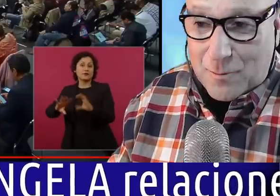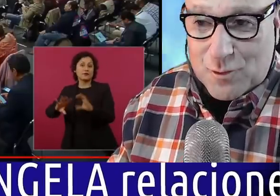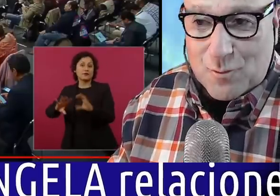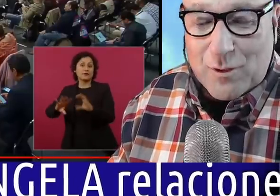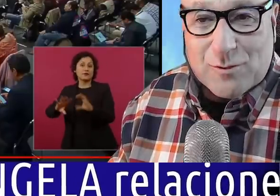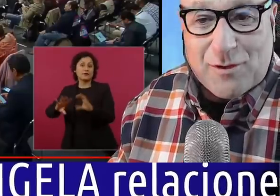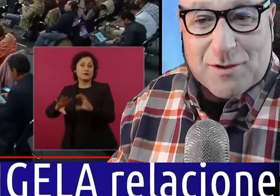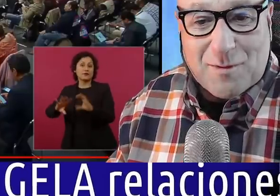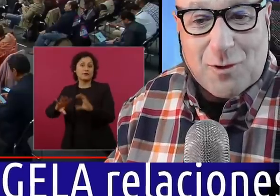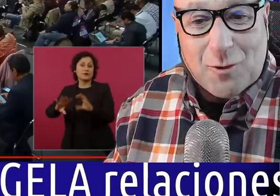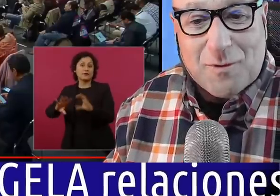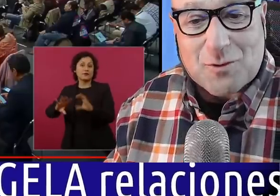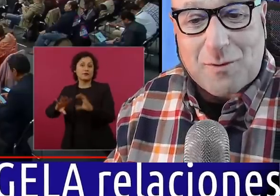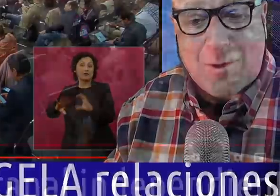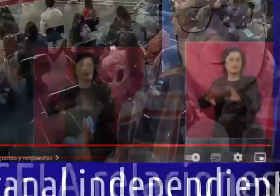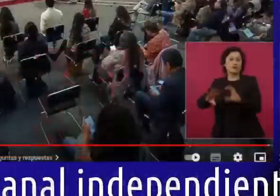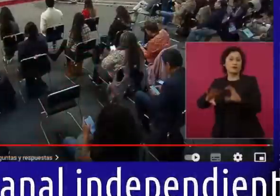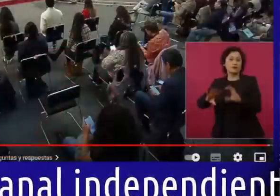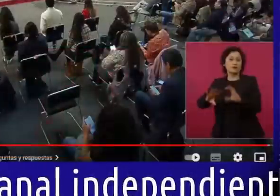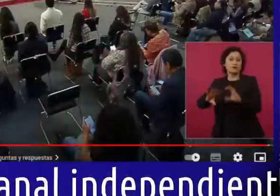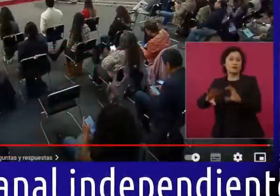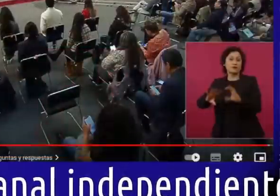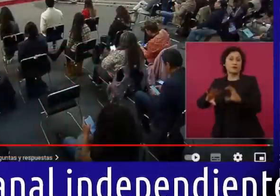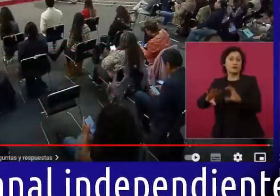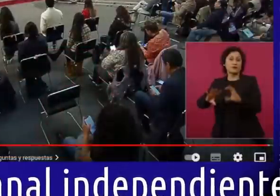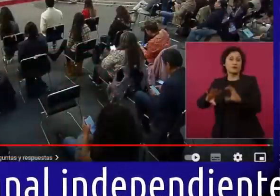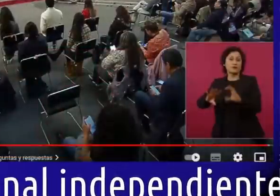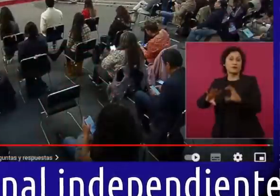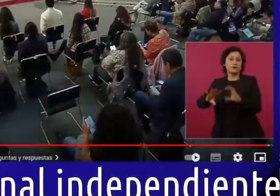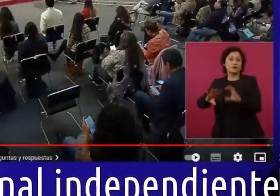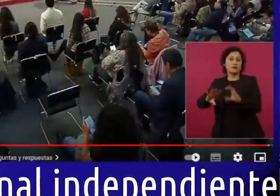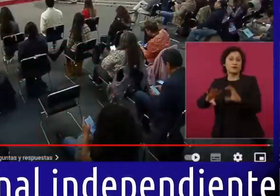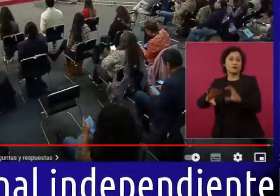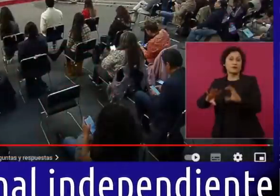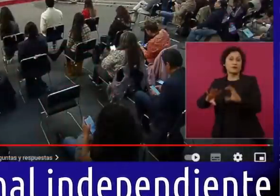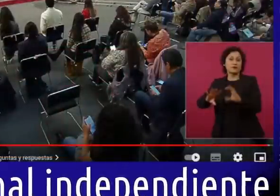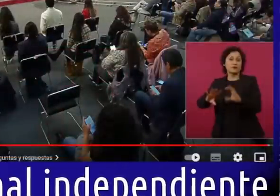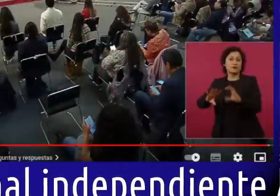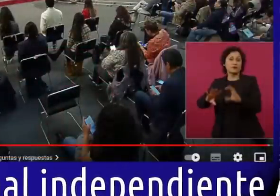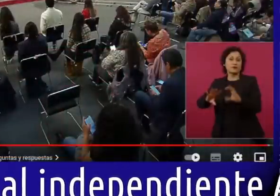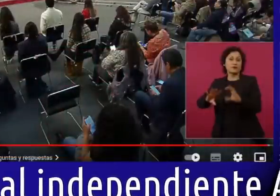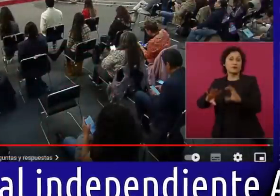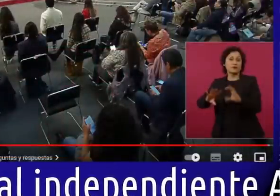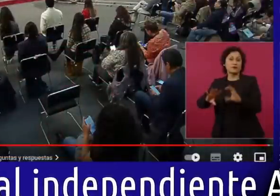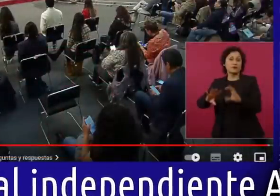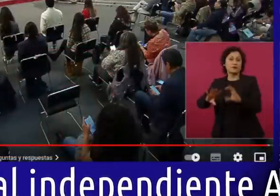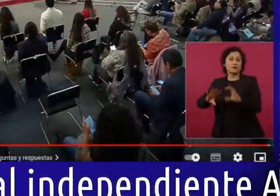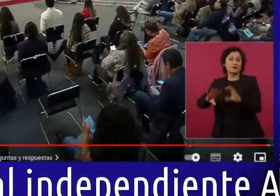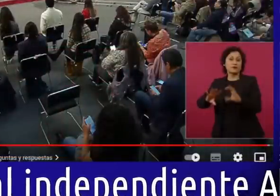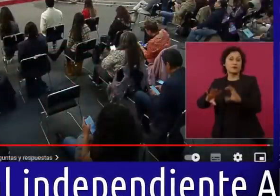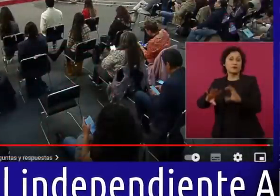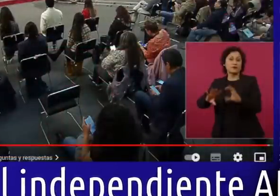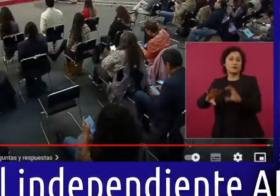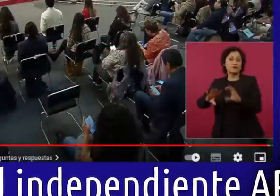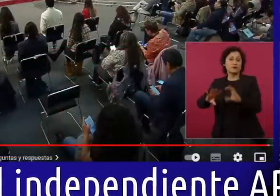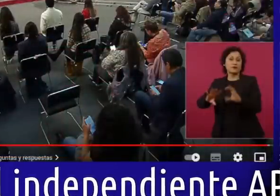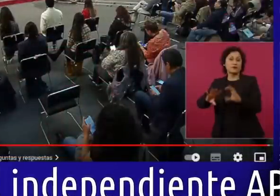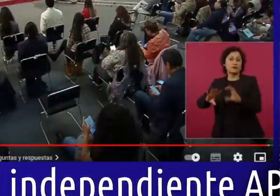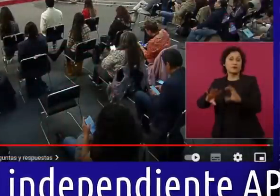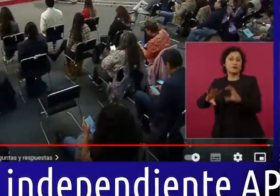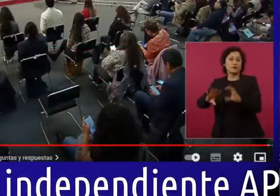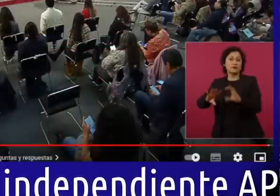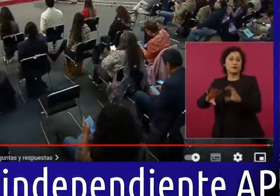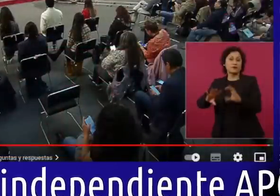Ahí, por supuesto, Andrés Manuel López Obrador está hablando del peligro que en México, en este 2025, que